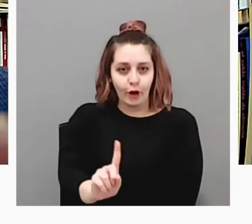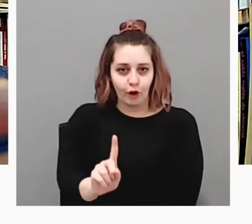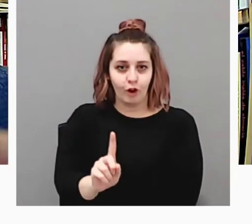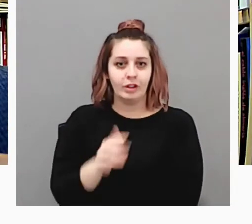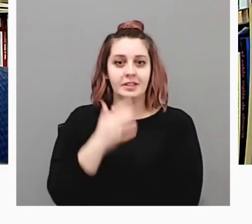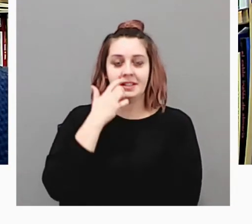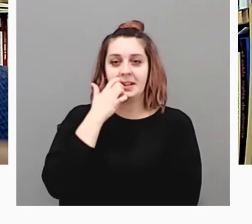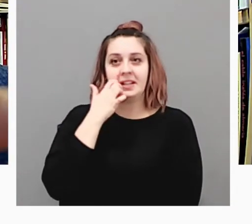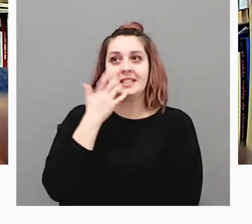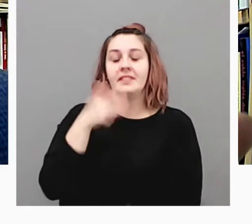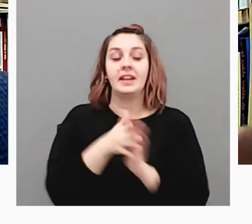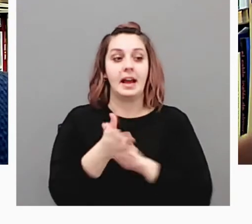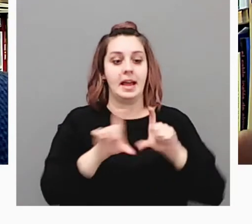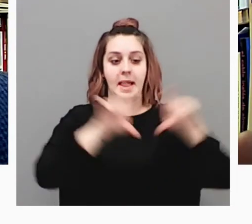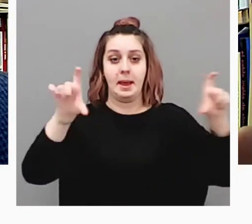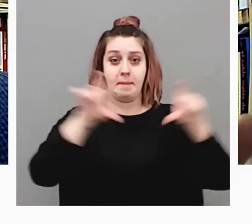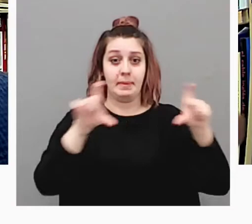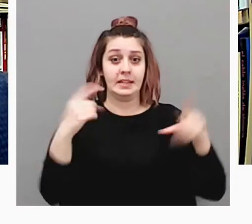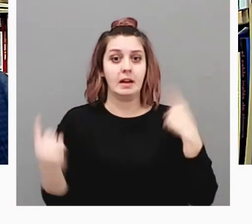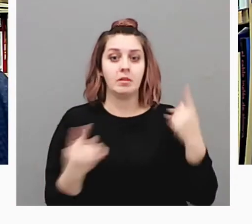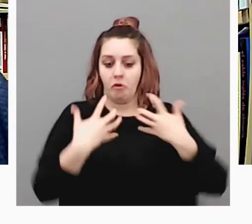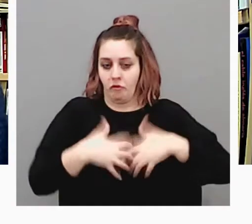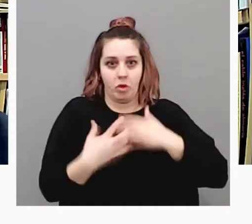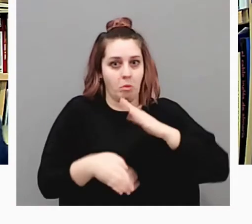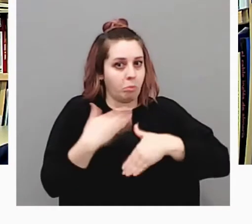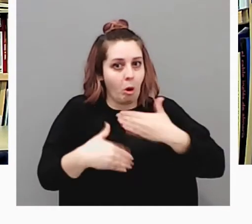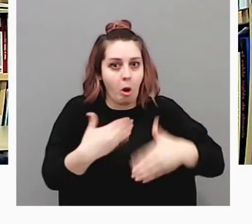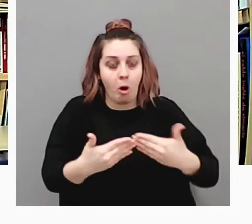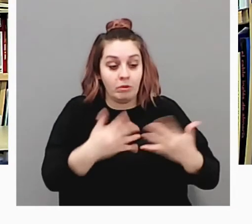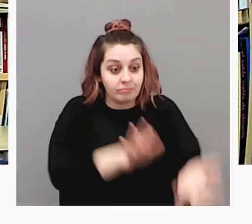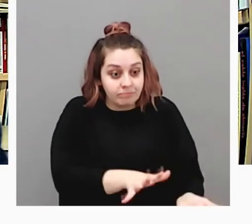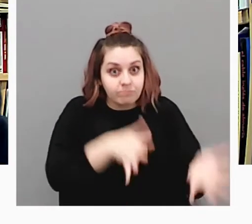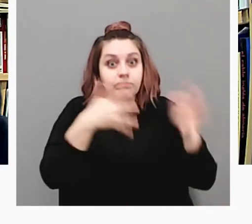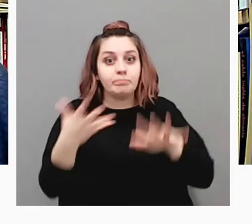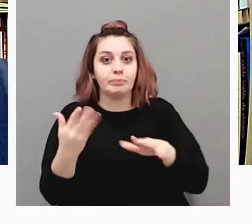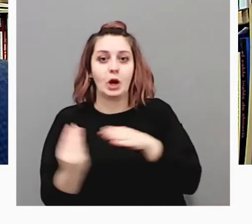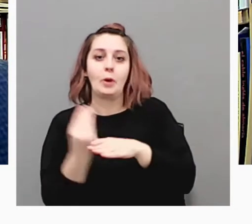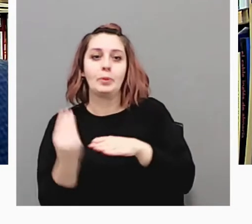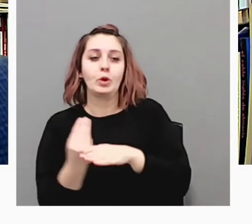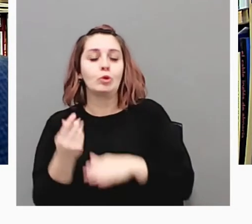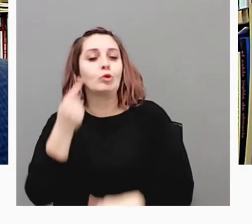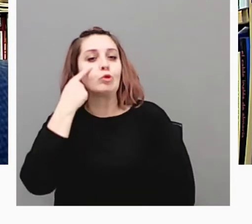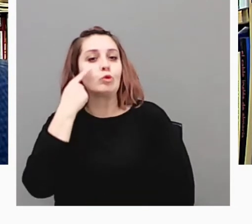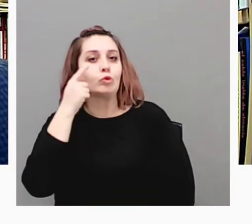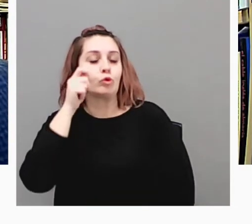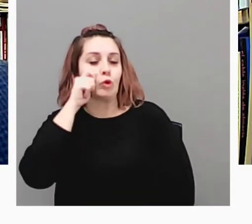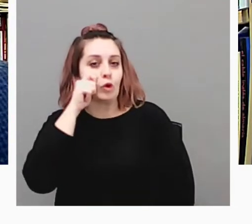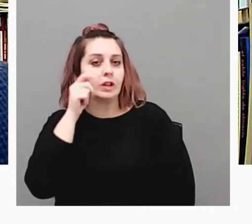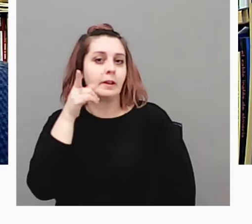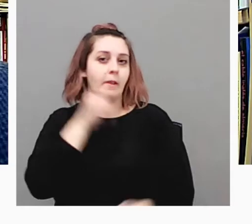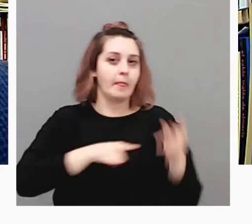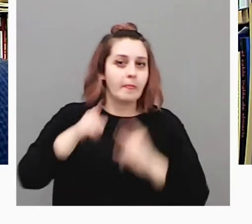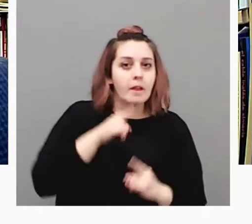que es una empresa que a menudo está todavía funcionando, y convertirla en un producto turístico apto y atractivo para